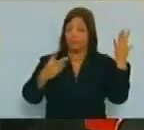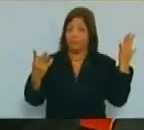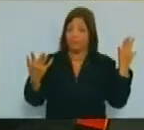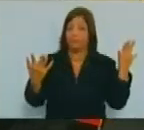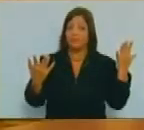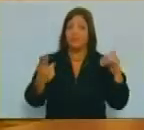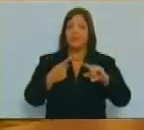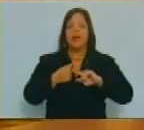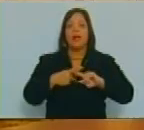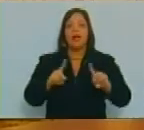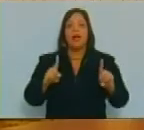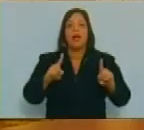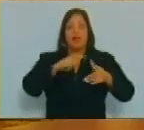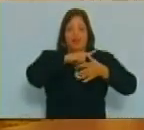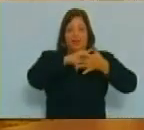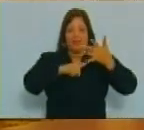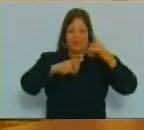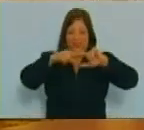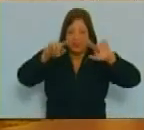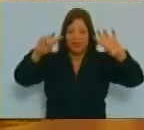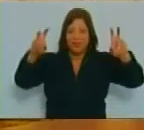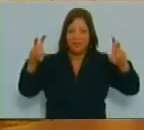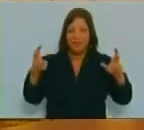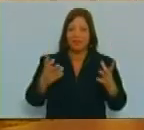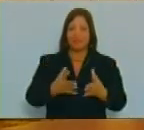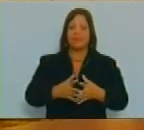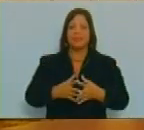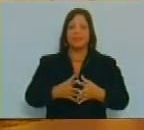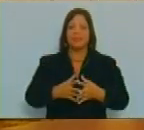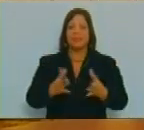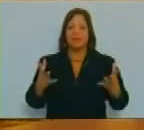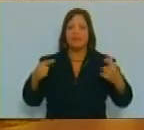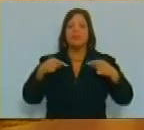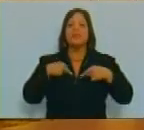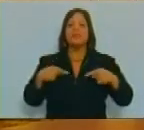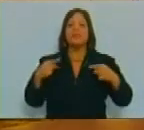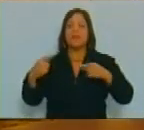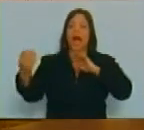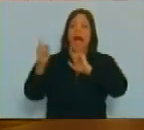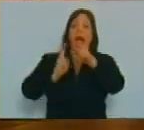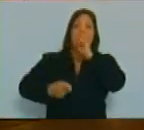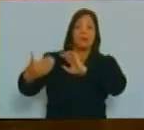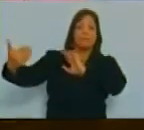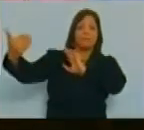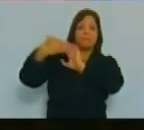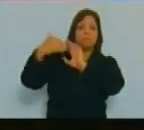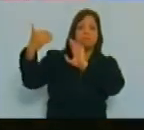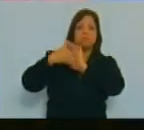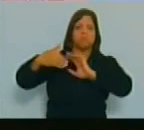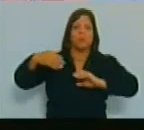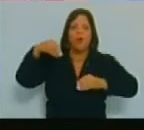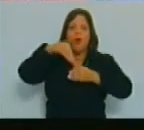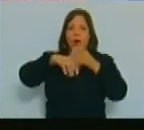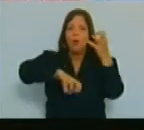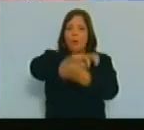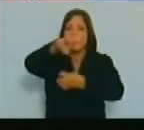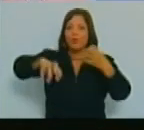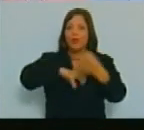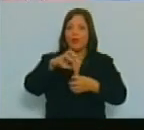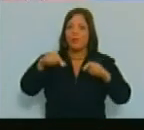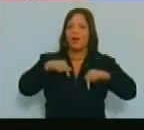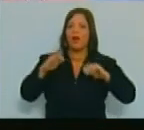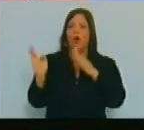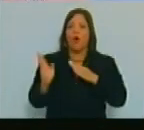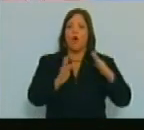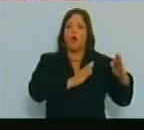pero que esos ámbitos se convierte en amenazas al orden interno y a la paz social